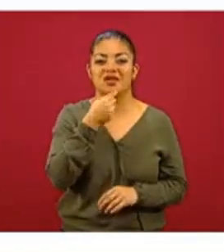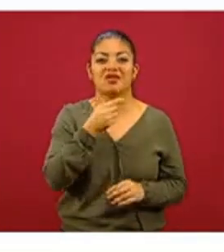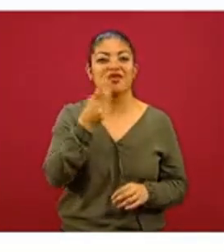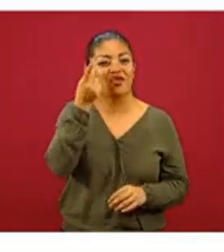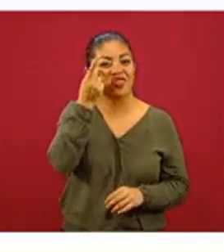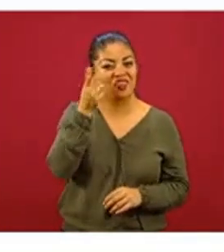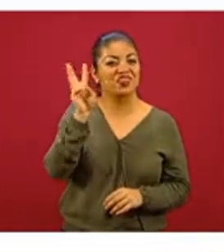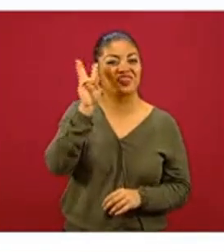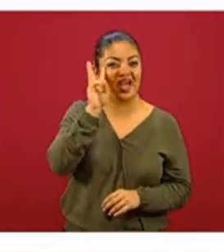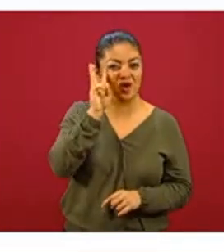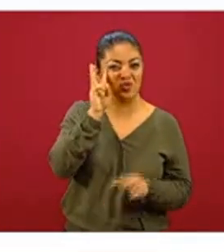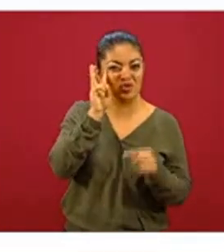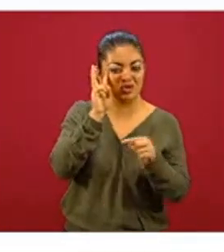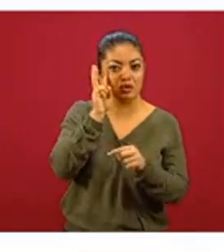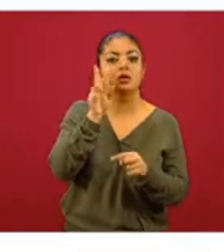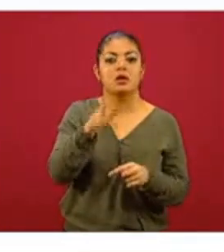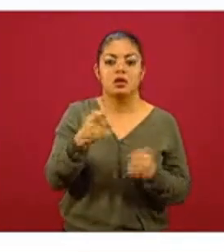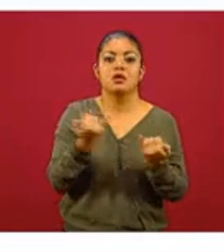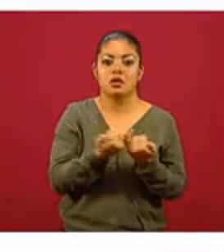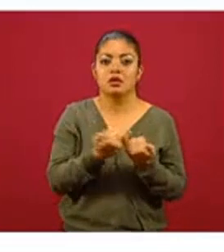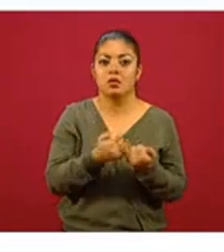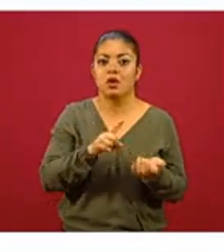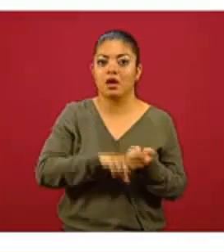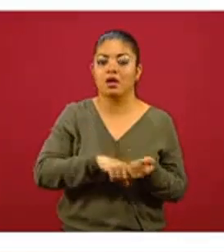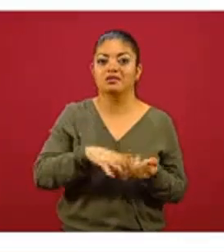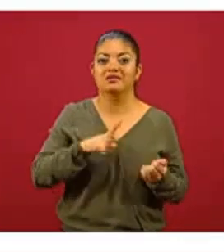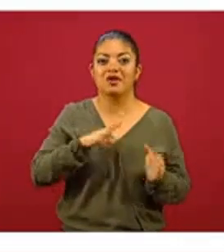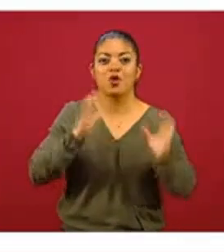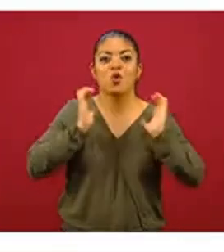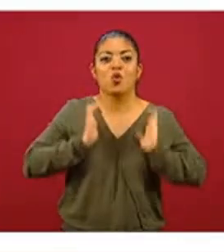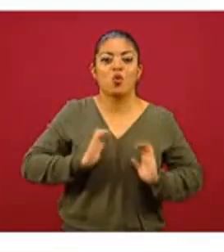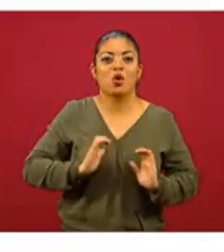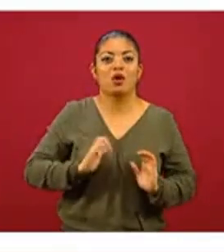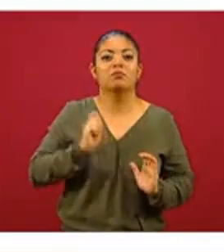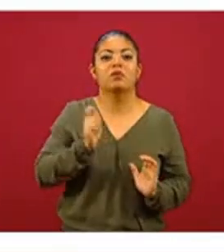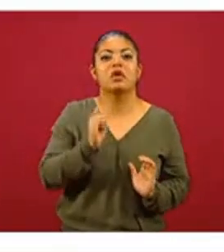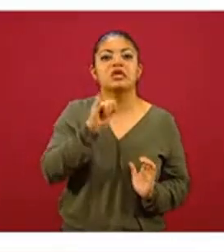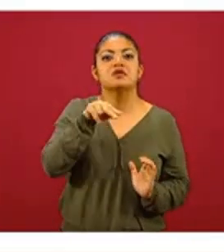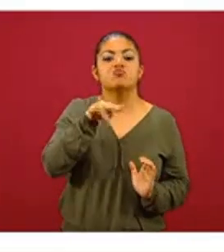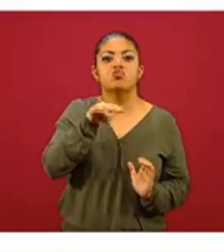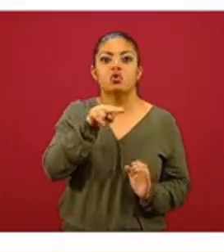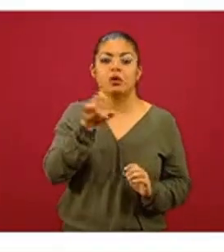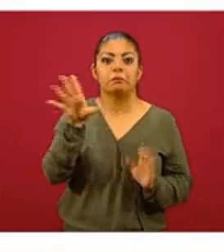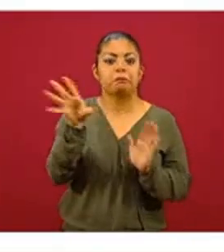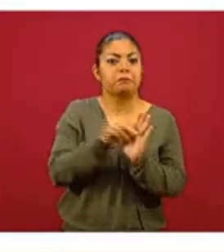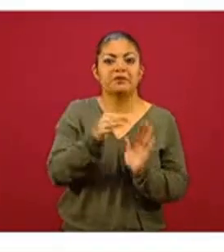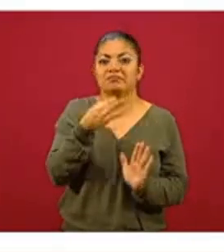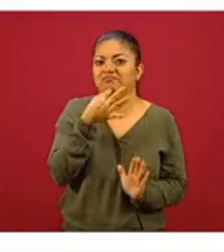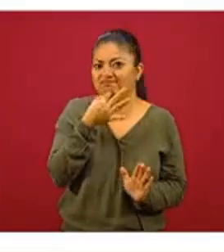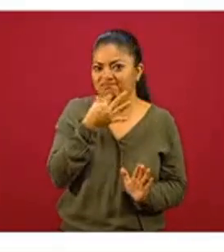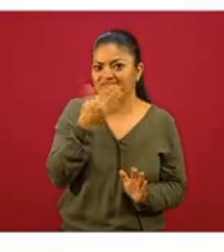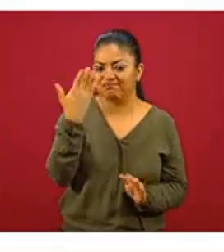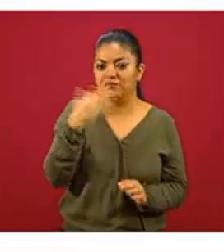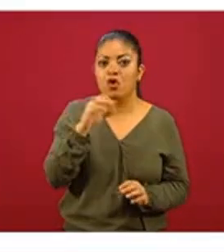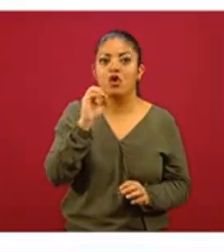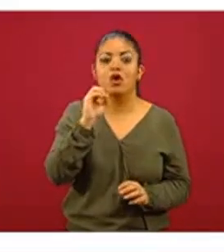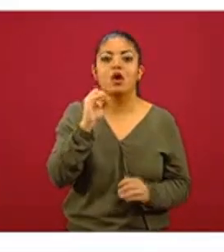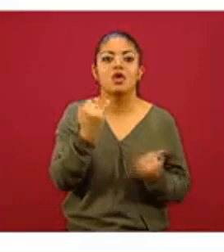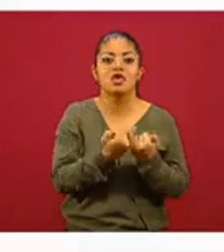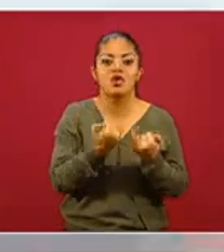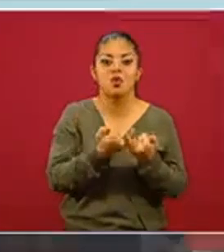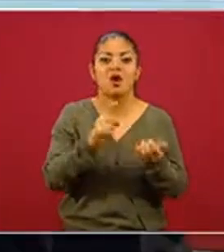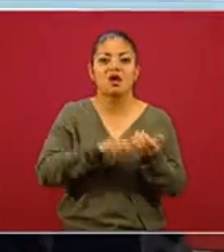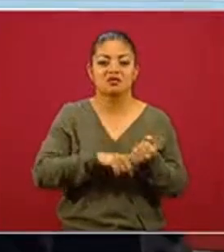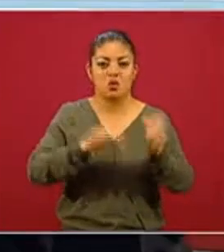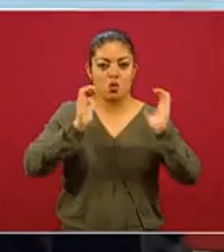Down tienen también otras alteraciones, no solo inmunológicas, sino también alteraciones en sus